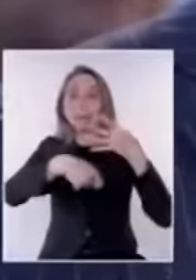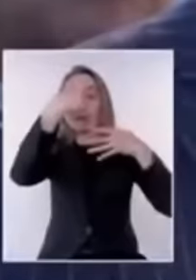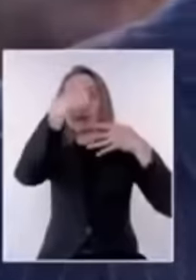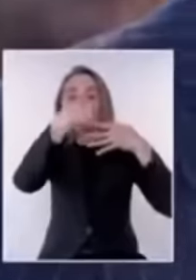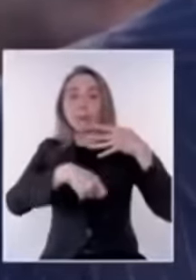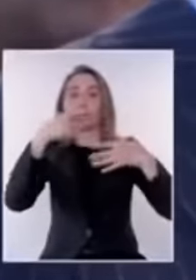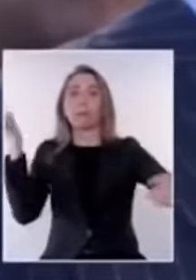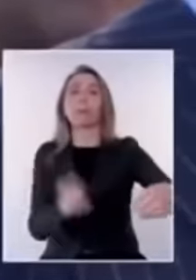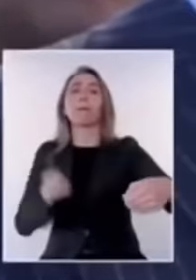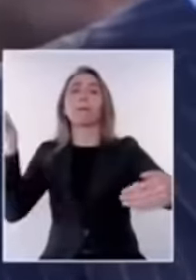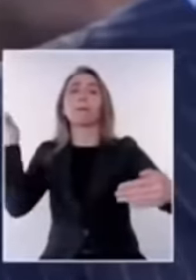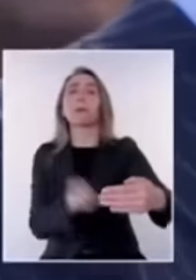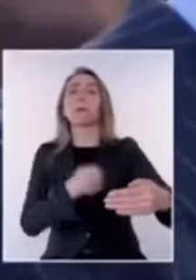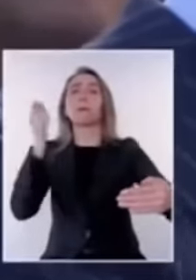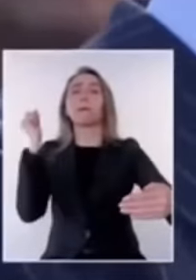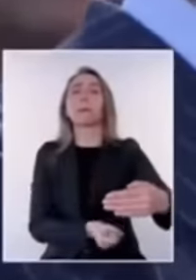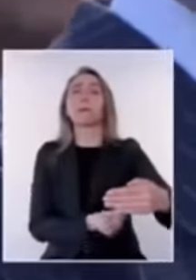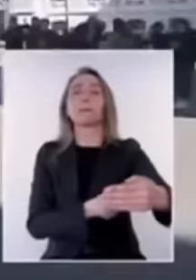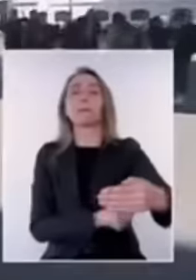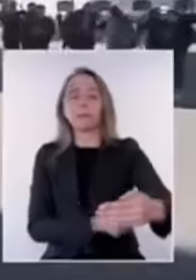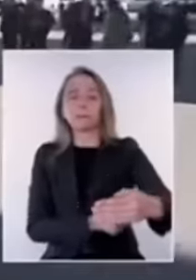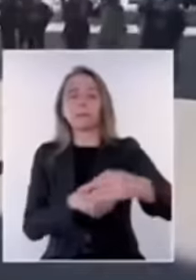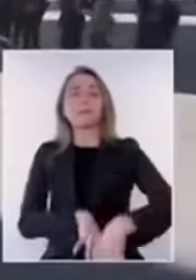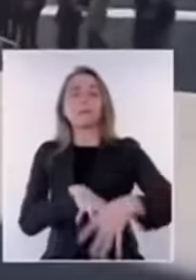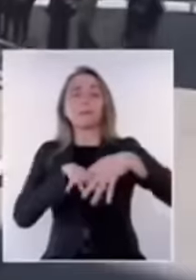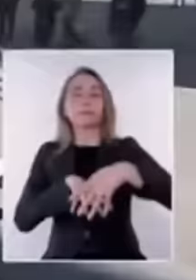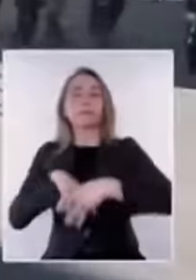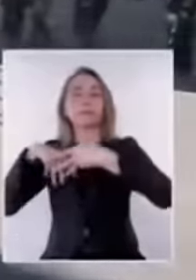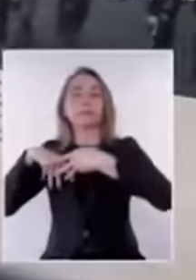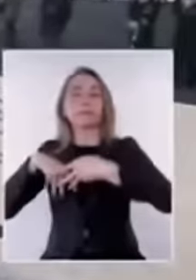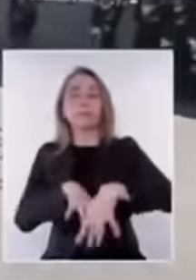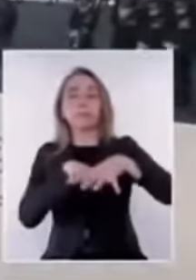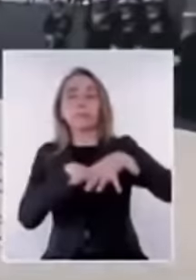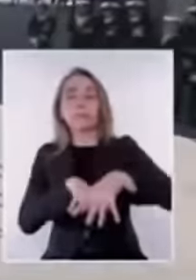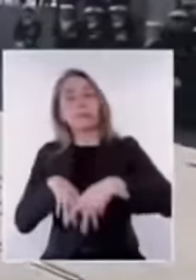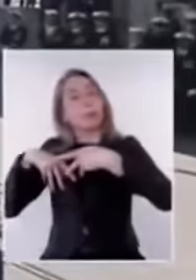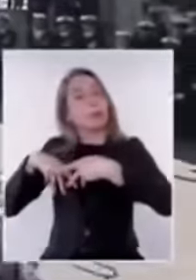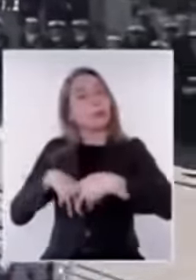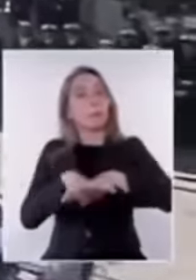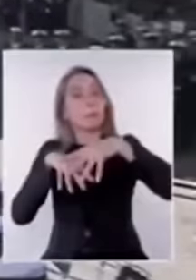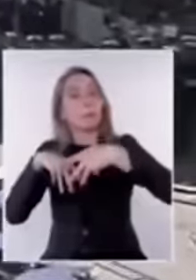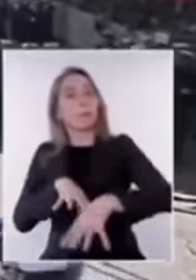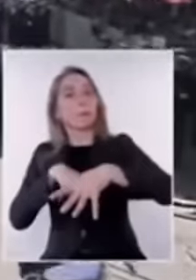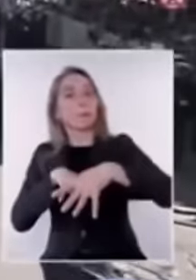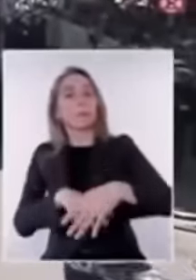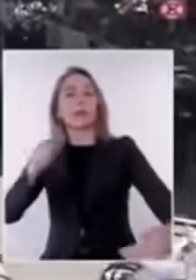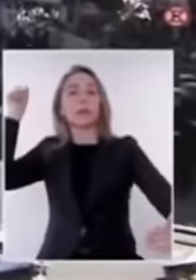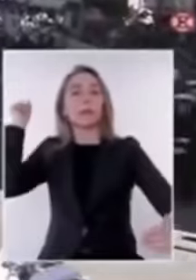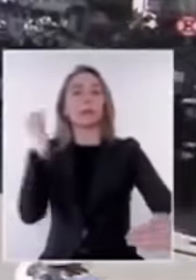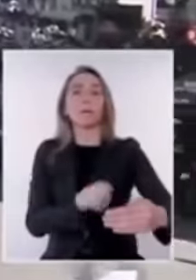de seña me acompañara en mis videos para poder hacer así como esto? Poder hacerlo